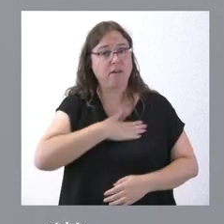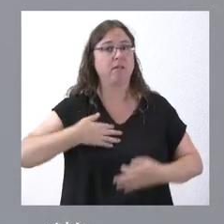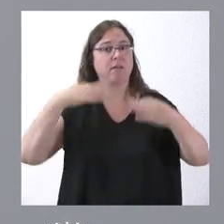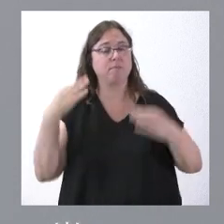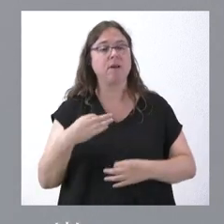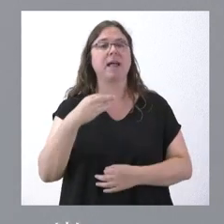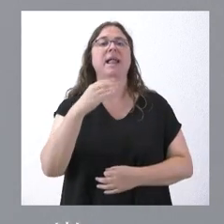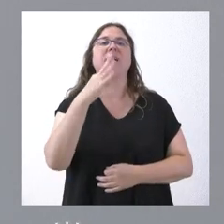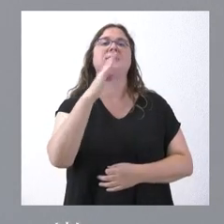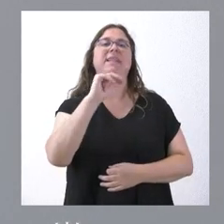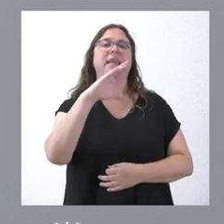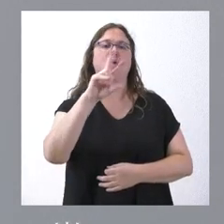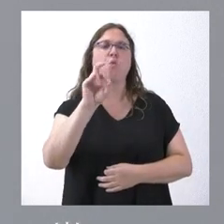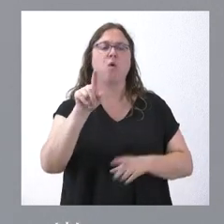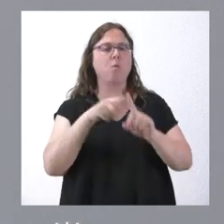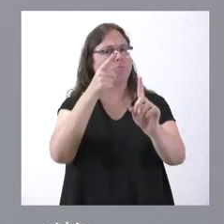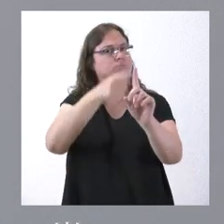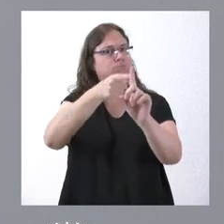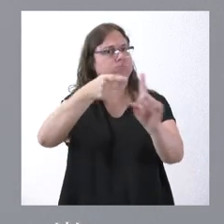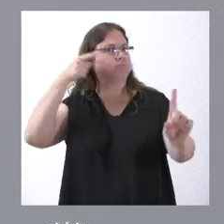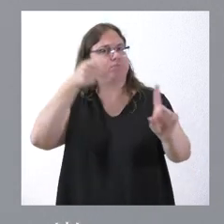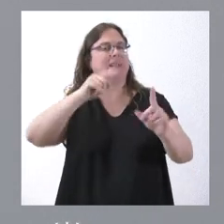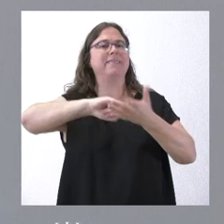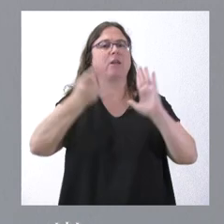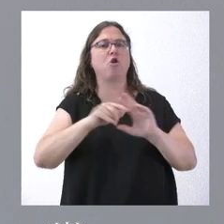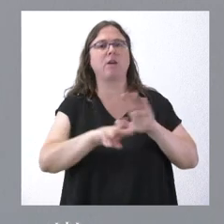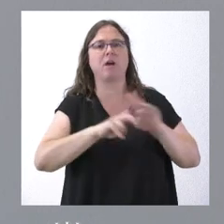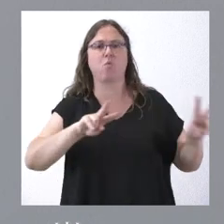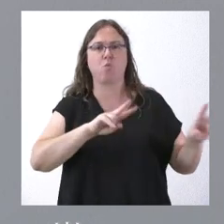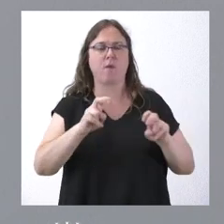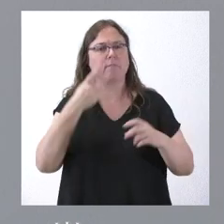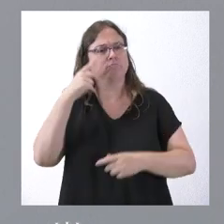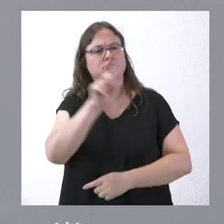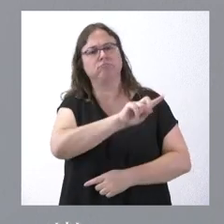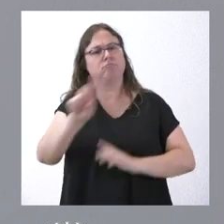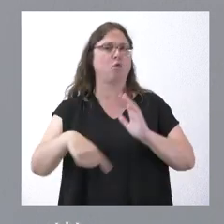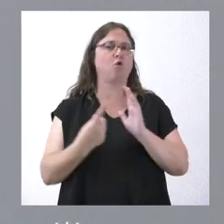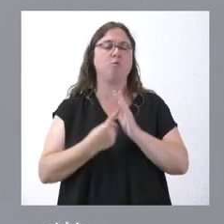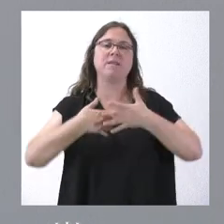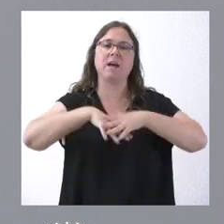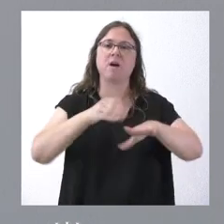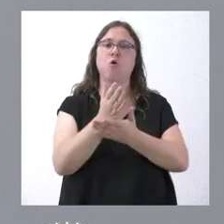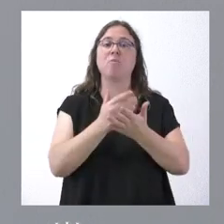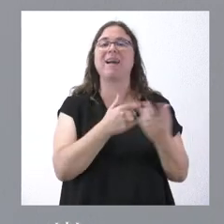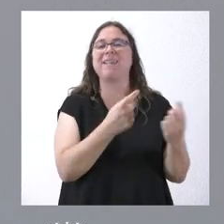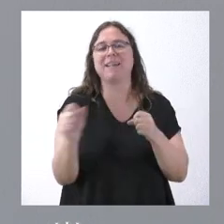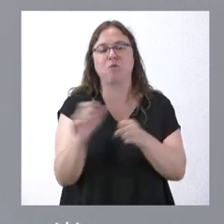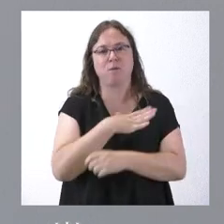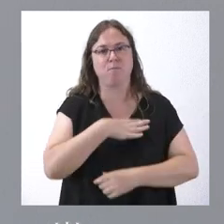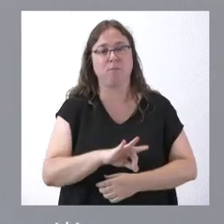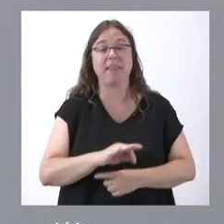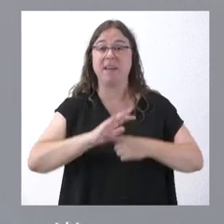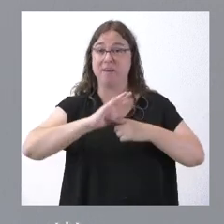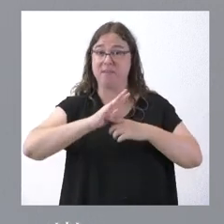como un evento referente para la tecnología e innovación con una visión integrada en la comunidad y sus necesidades. La feria